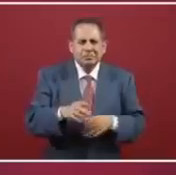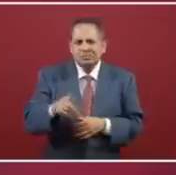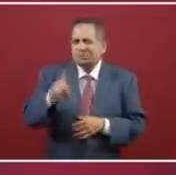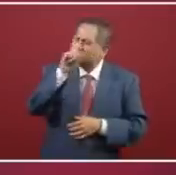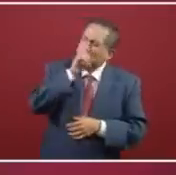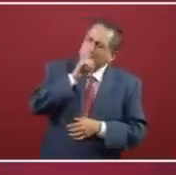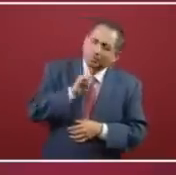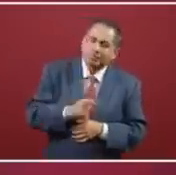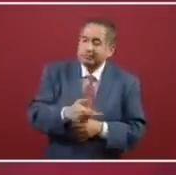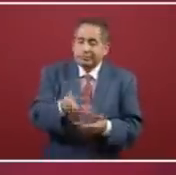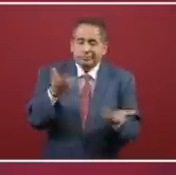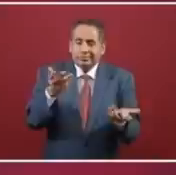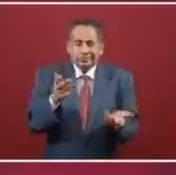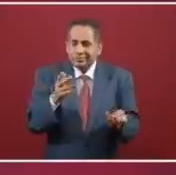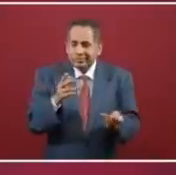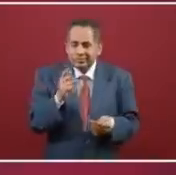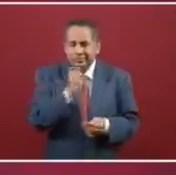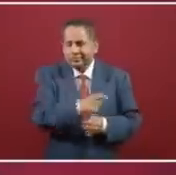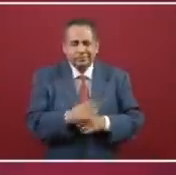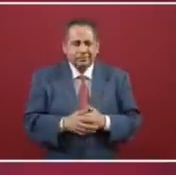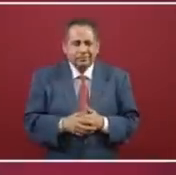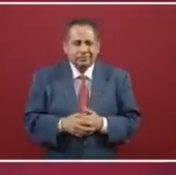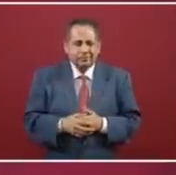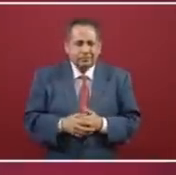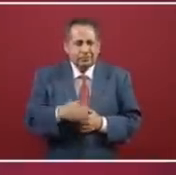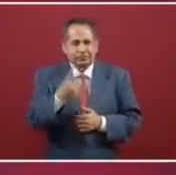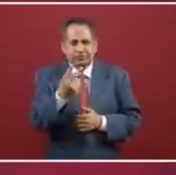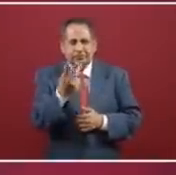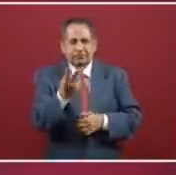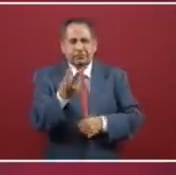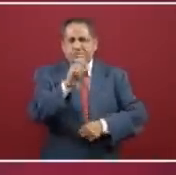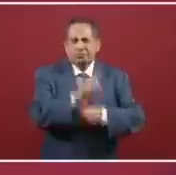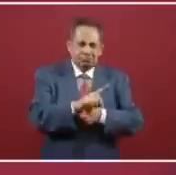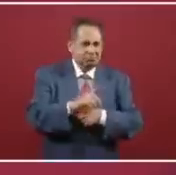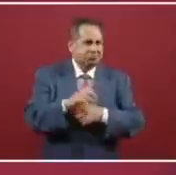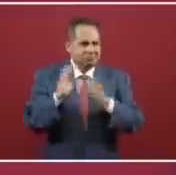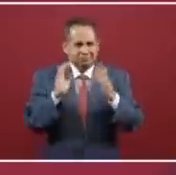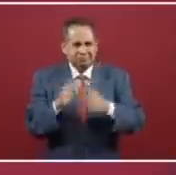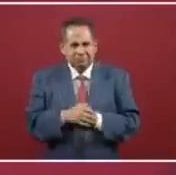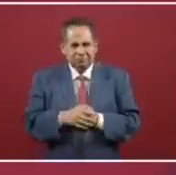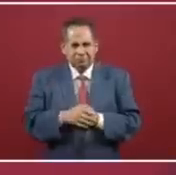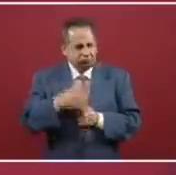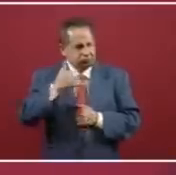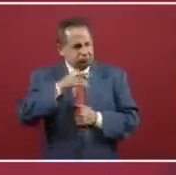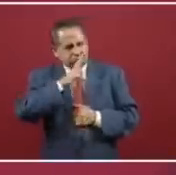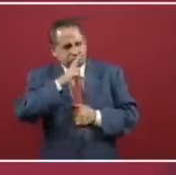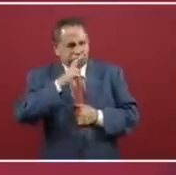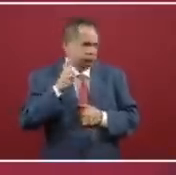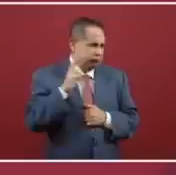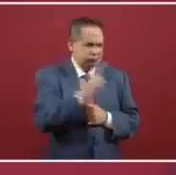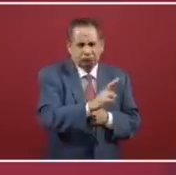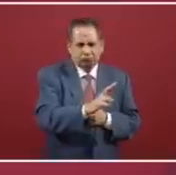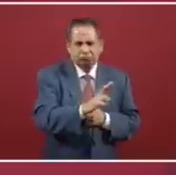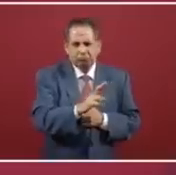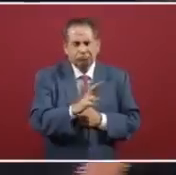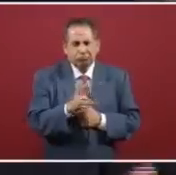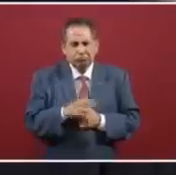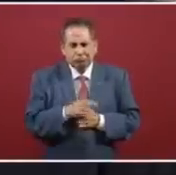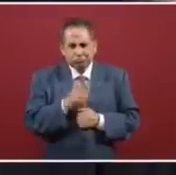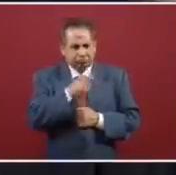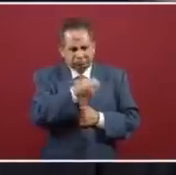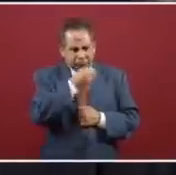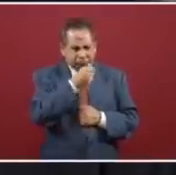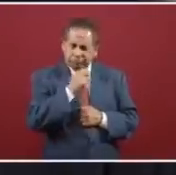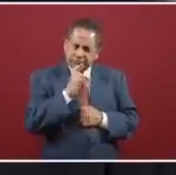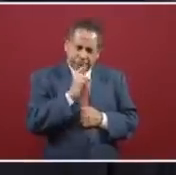mentira entonces como a los dos o tres días yo contesté una